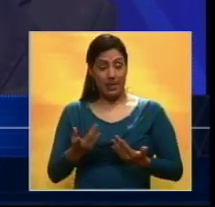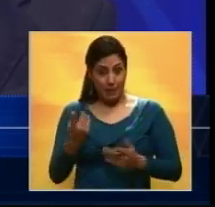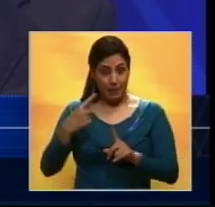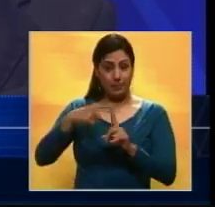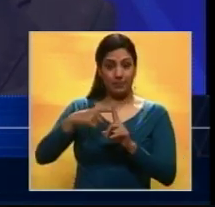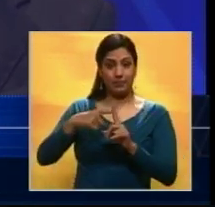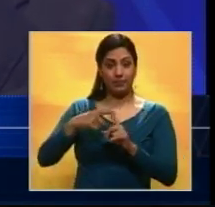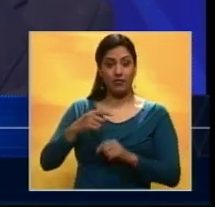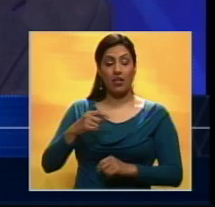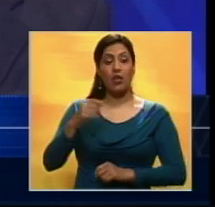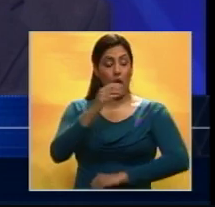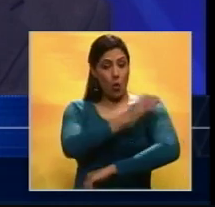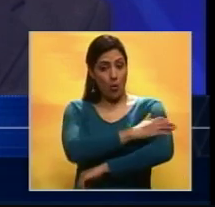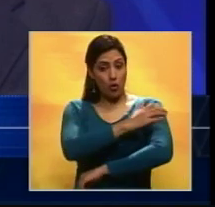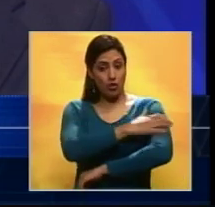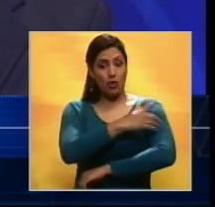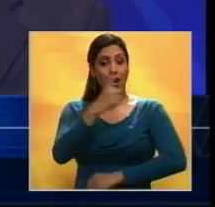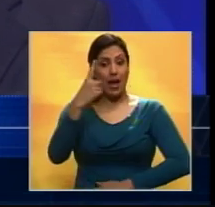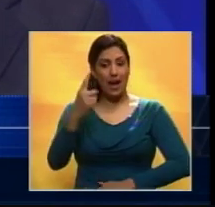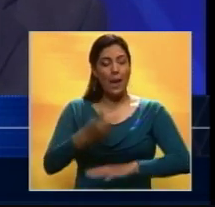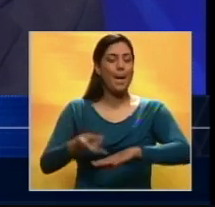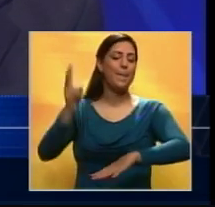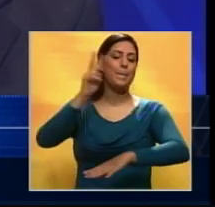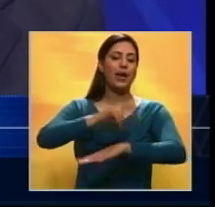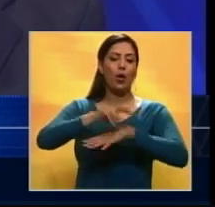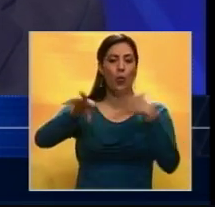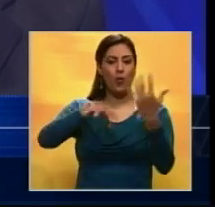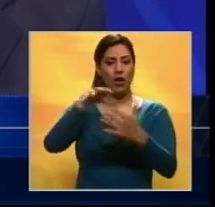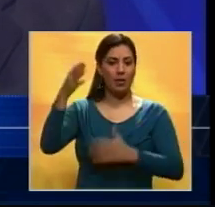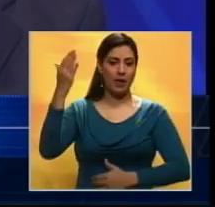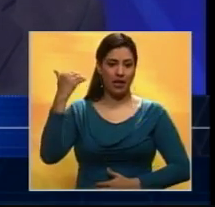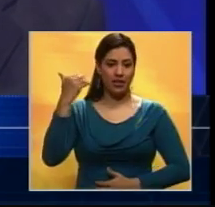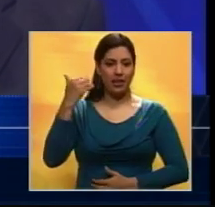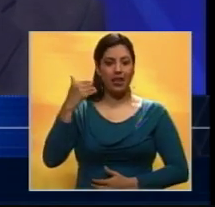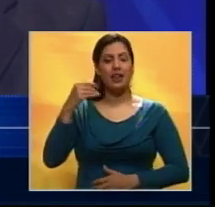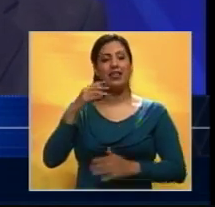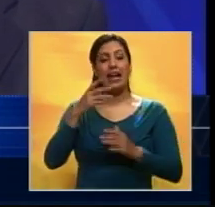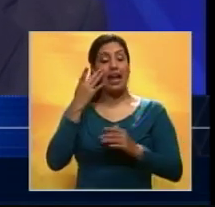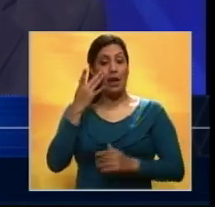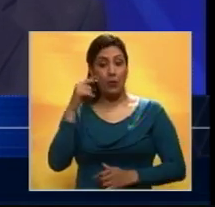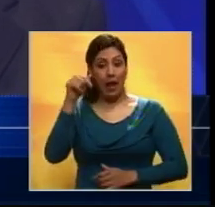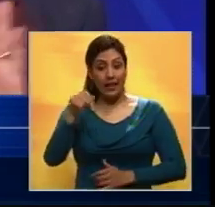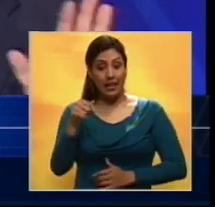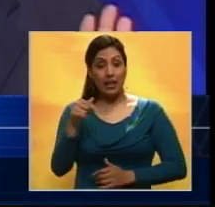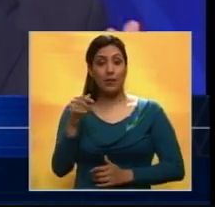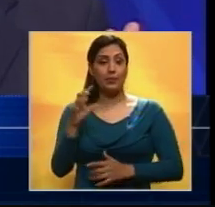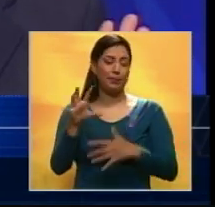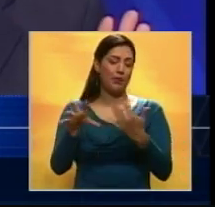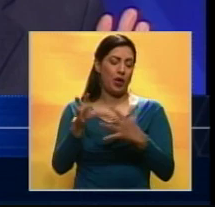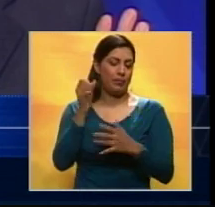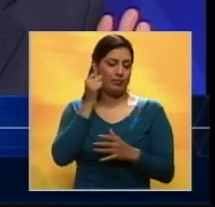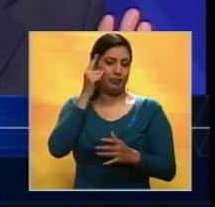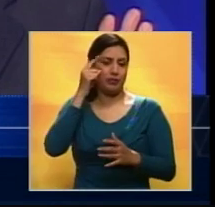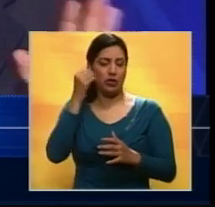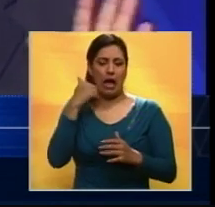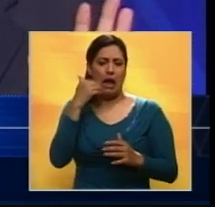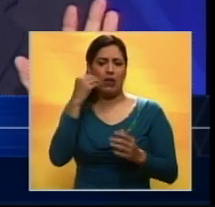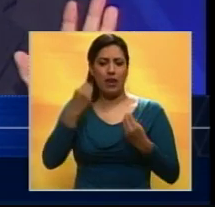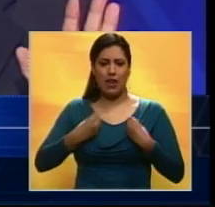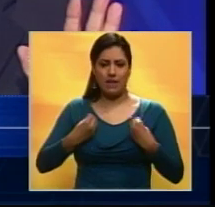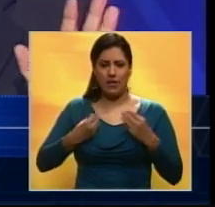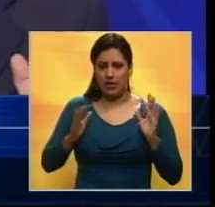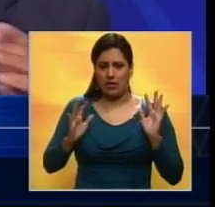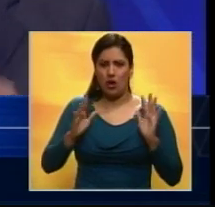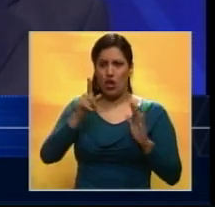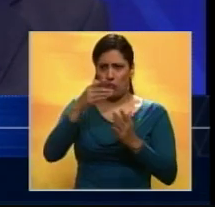Incluso la oposición está en peores condiciones que antes para concurrir. Si aquí, por circunstancias de la vida, y ellos mismos